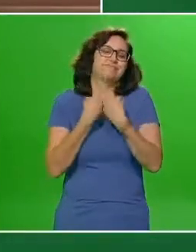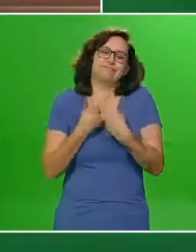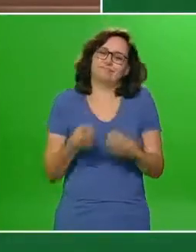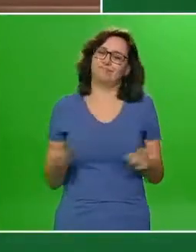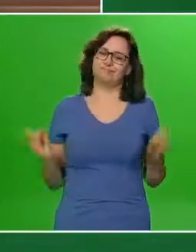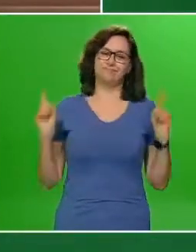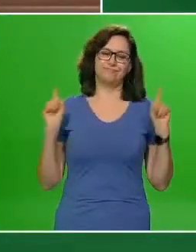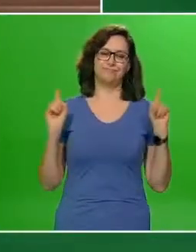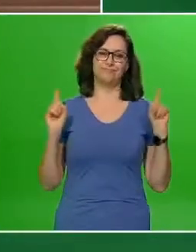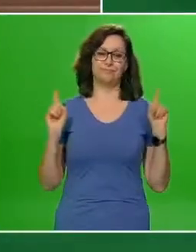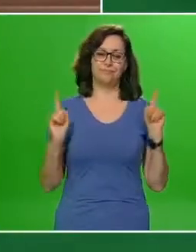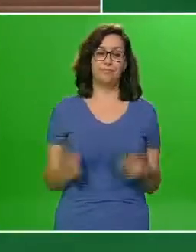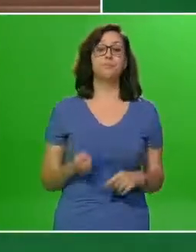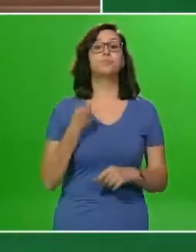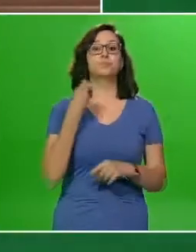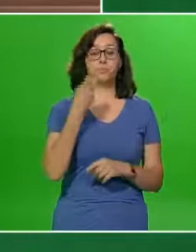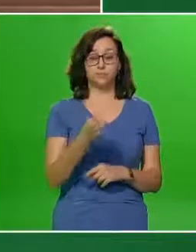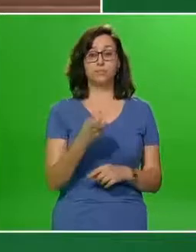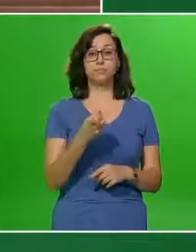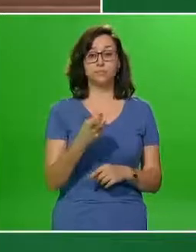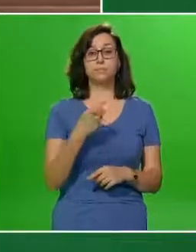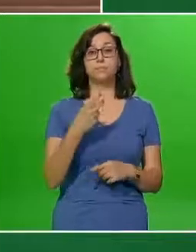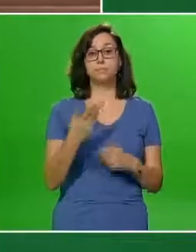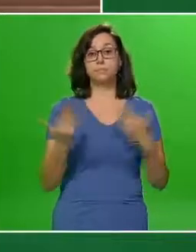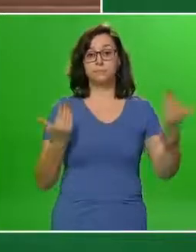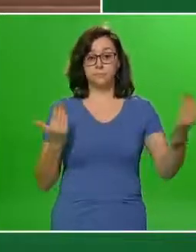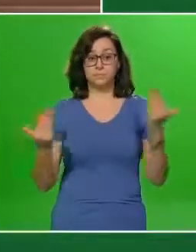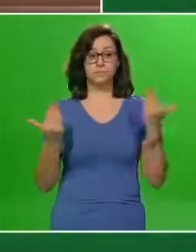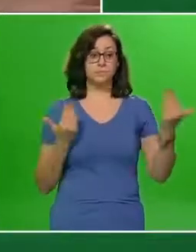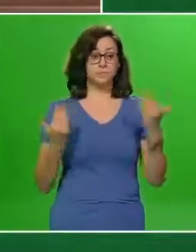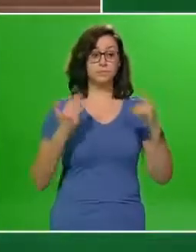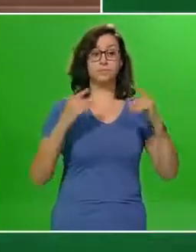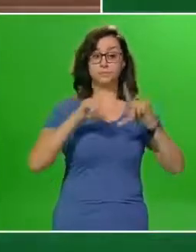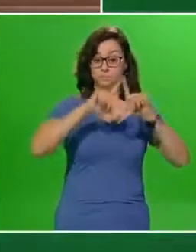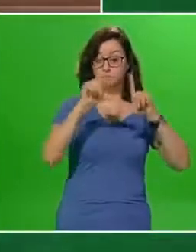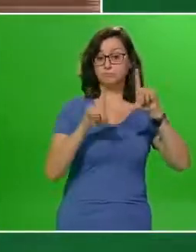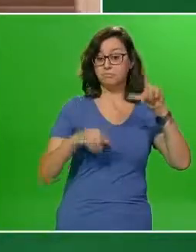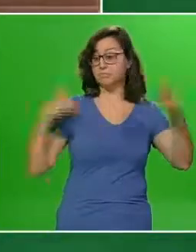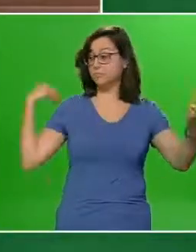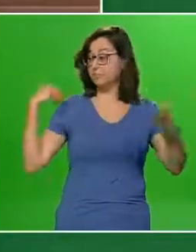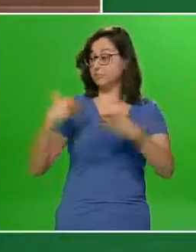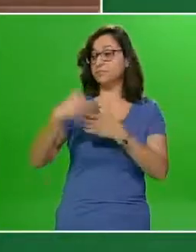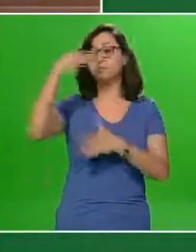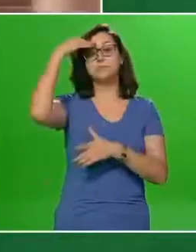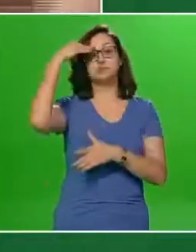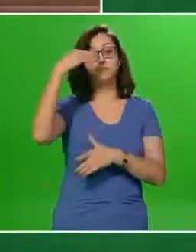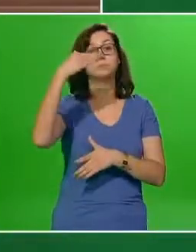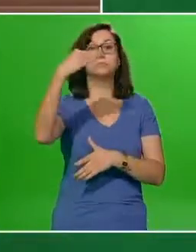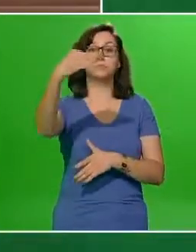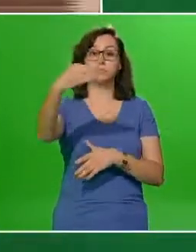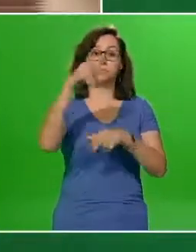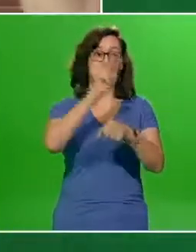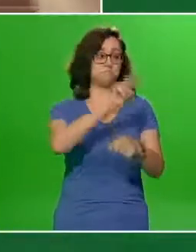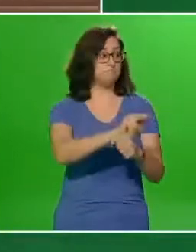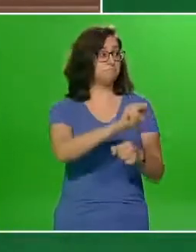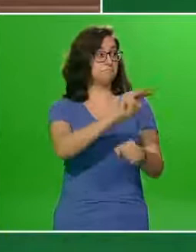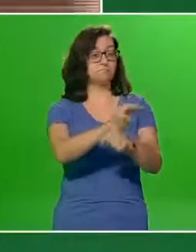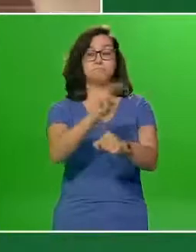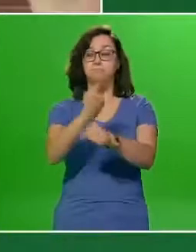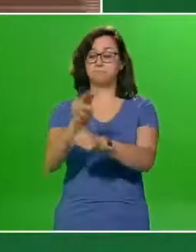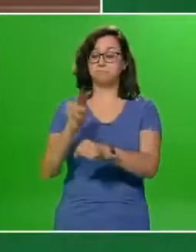ser mucho menor. Pero sí es útil para compararlo a lo largo del tiempo porque hemos mantenido un sistema de